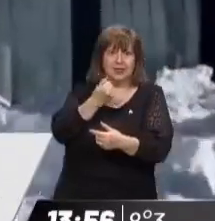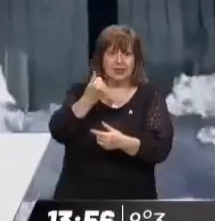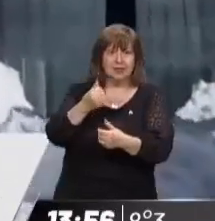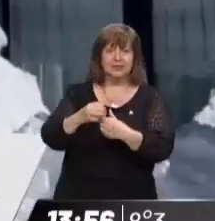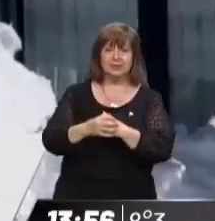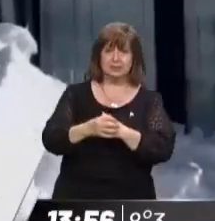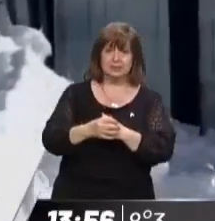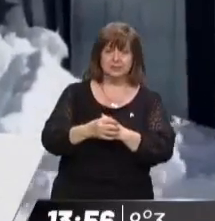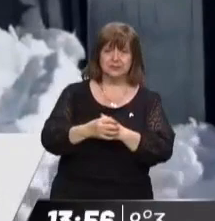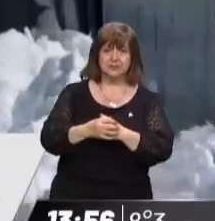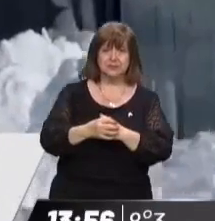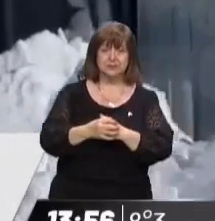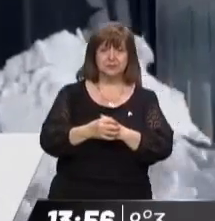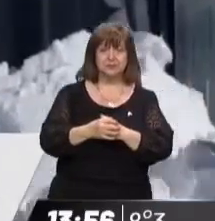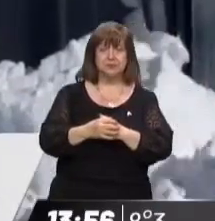días.